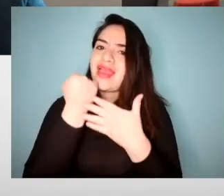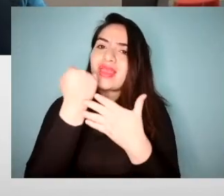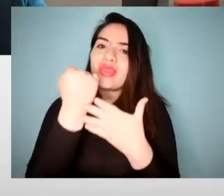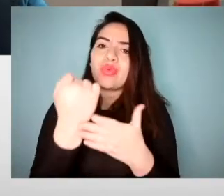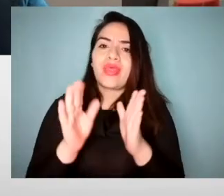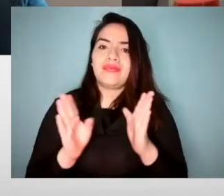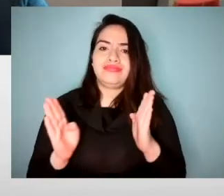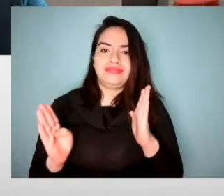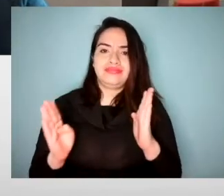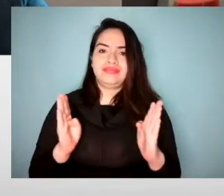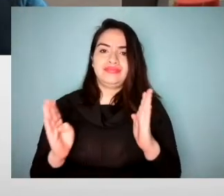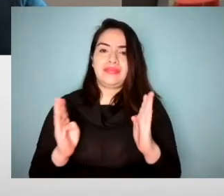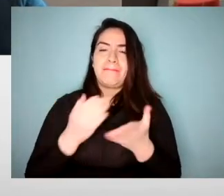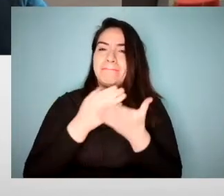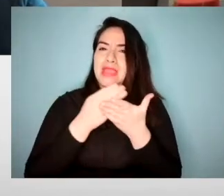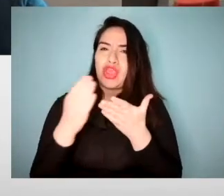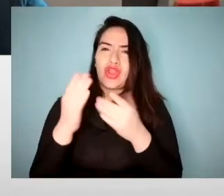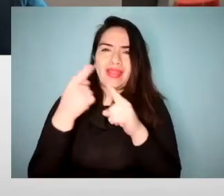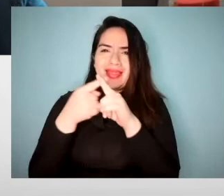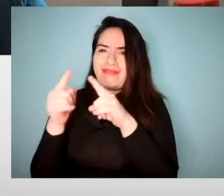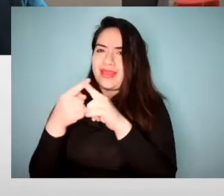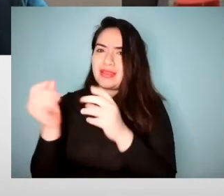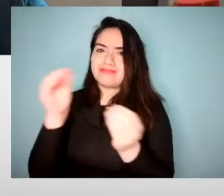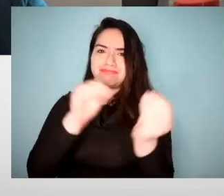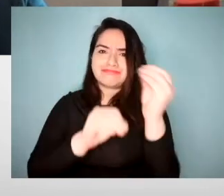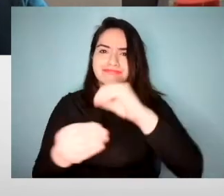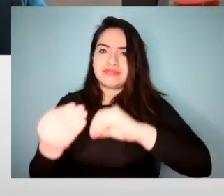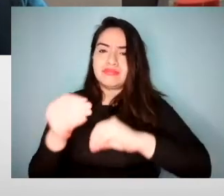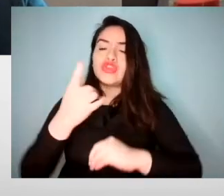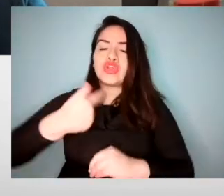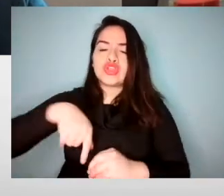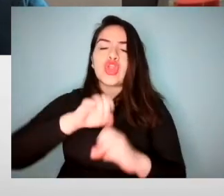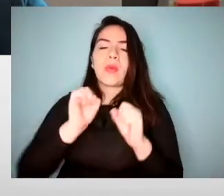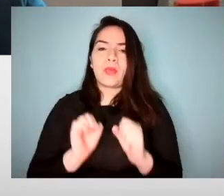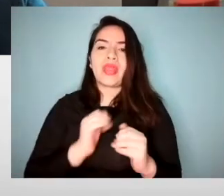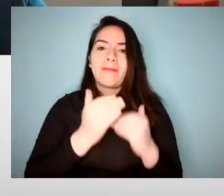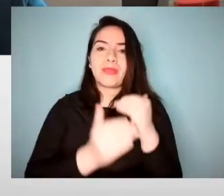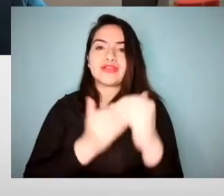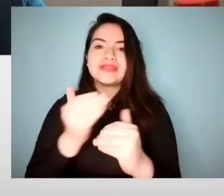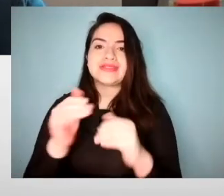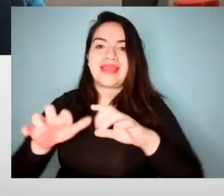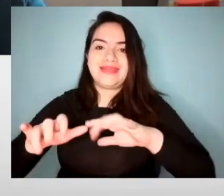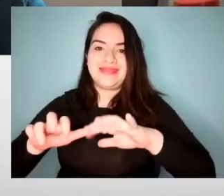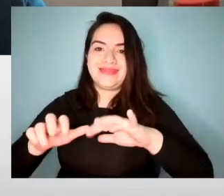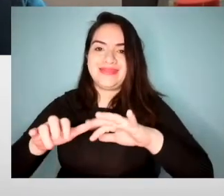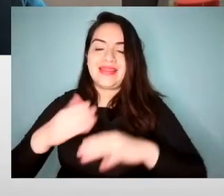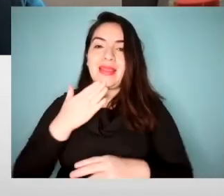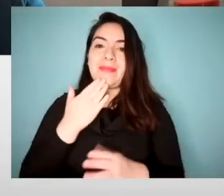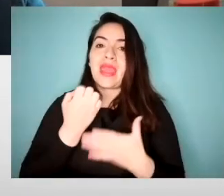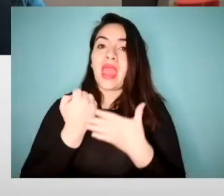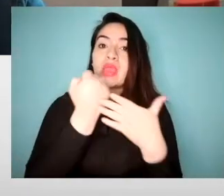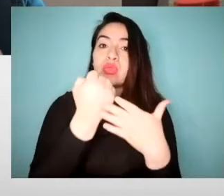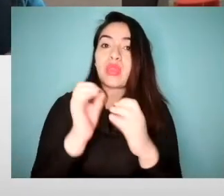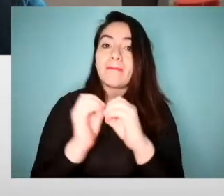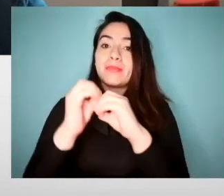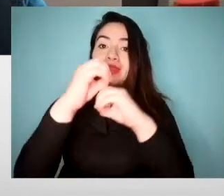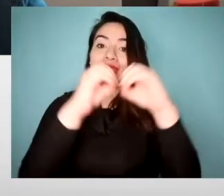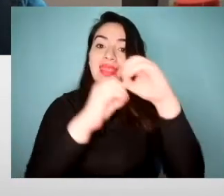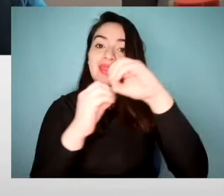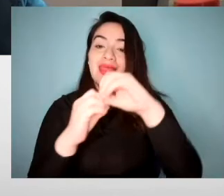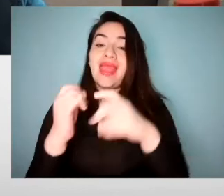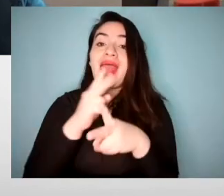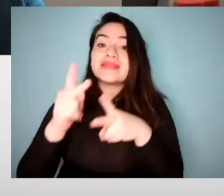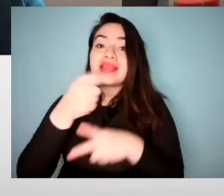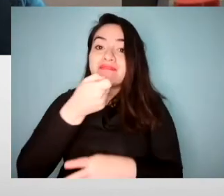miles hasta millones de compuestos y nosotros somos capaces de procesar interacciones entre proteínas y esos compuestos tipo fármaco y poder luego seleccionar quizás